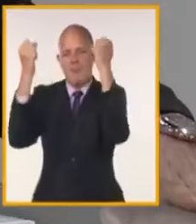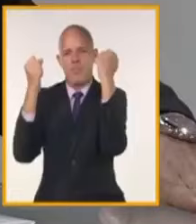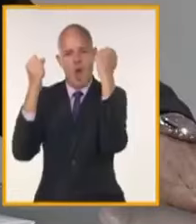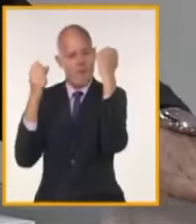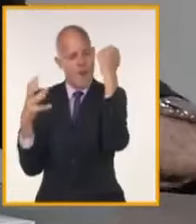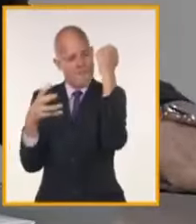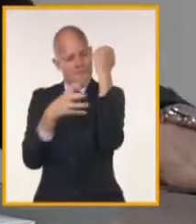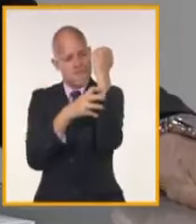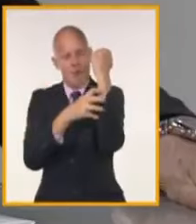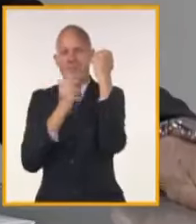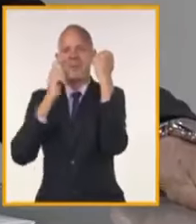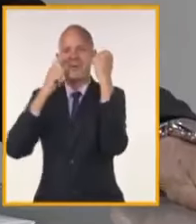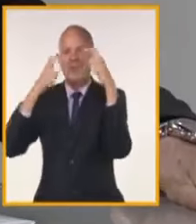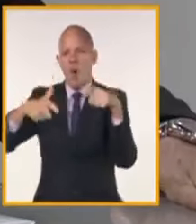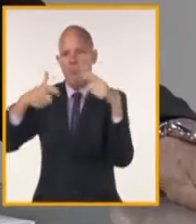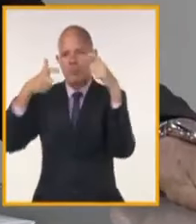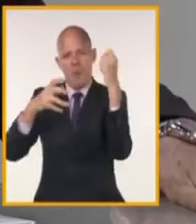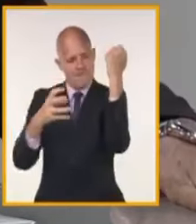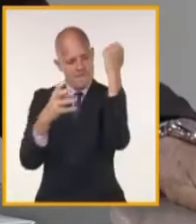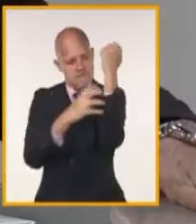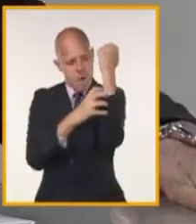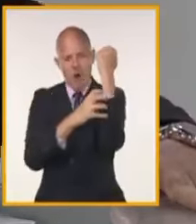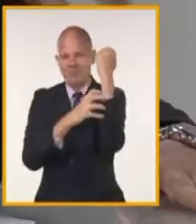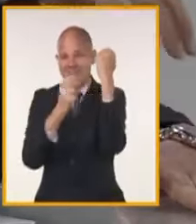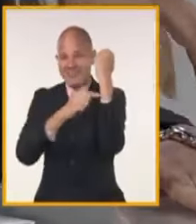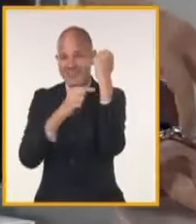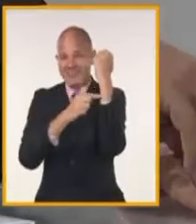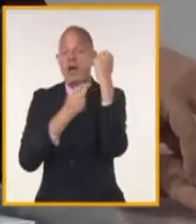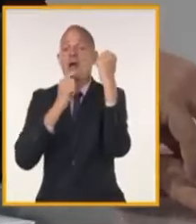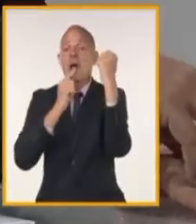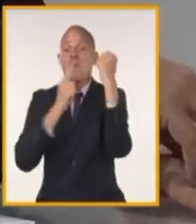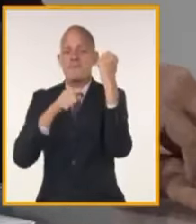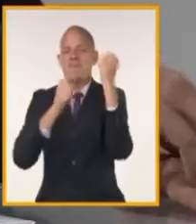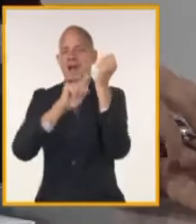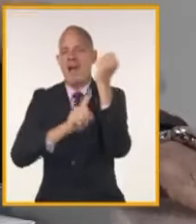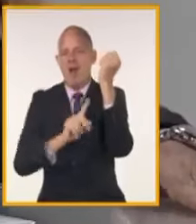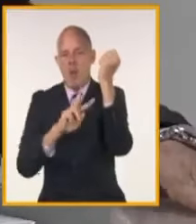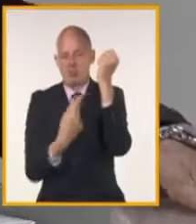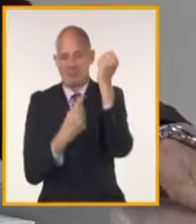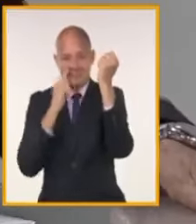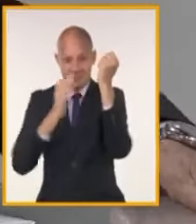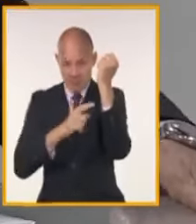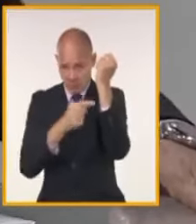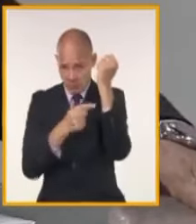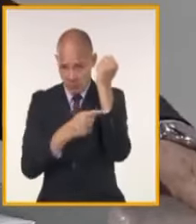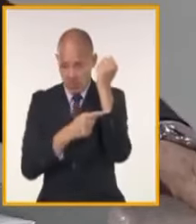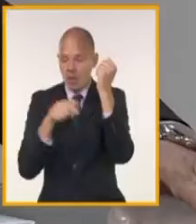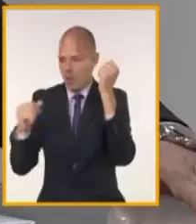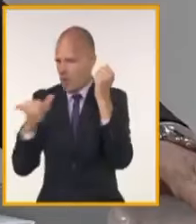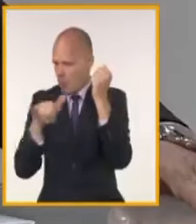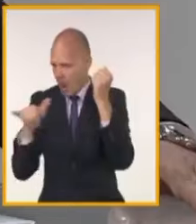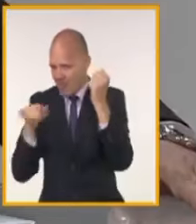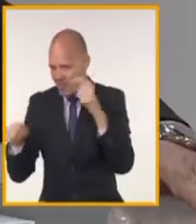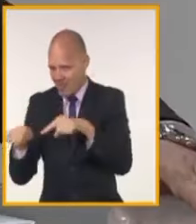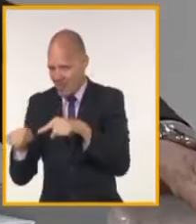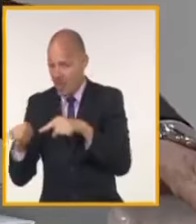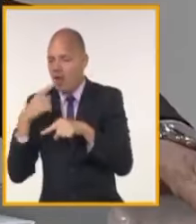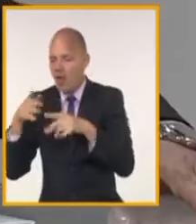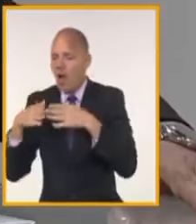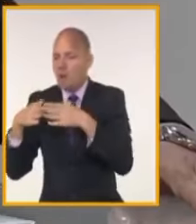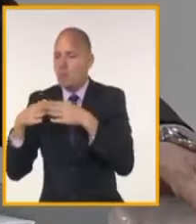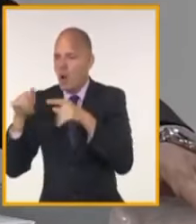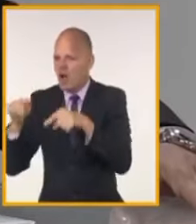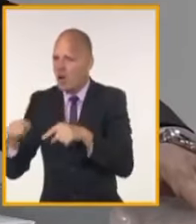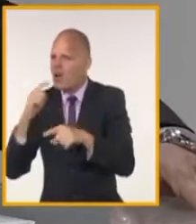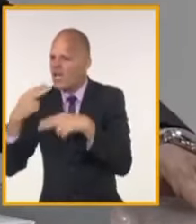una fundición ya la fundición tiene que estar hecha para que el transformador vaya para la base o llega a un puerto un contenedor tecnológico y no